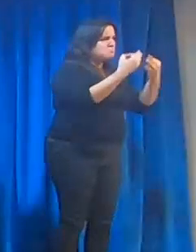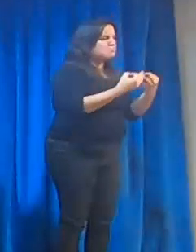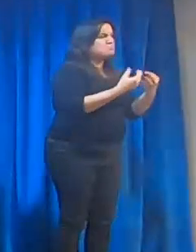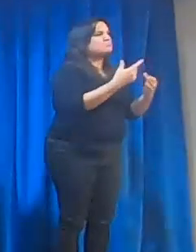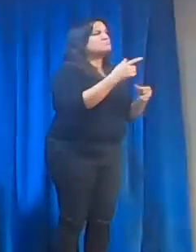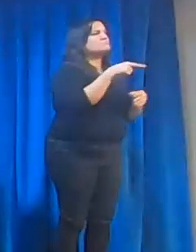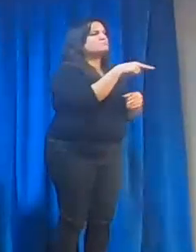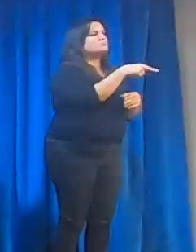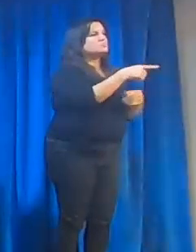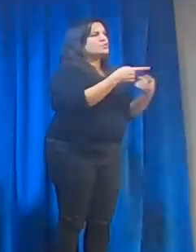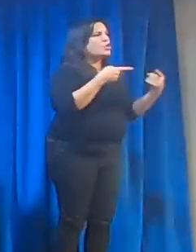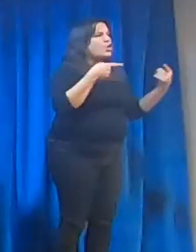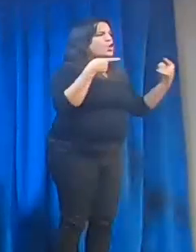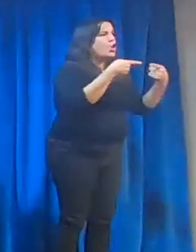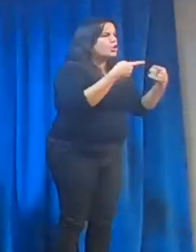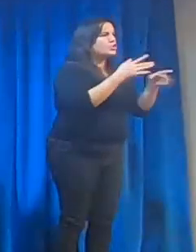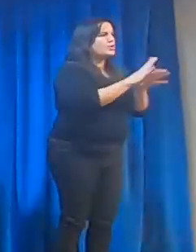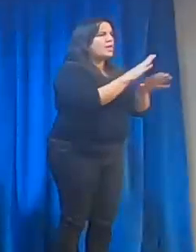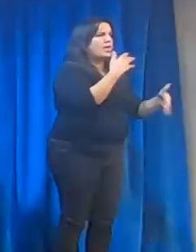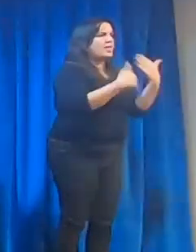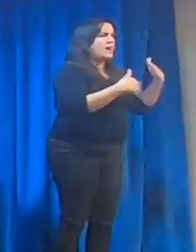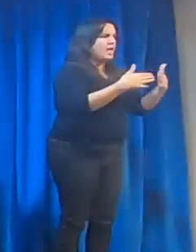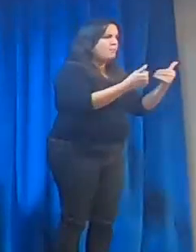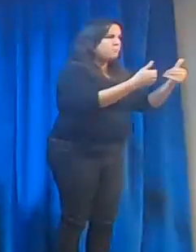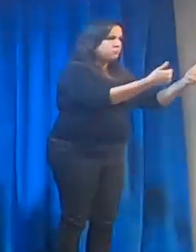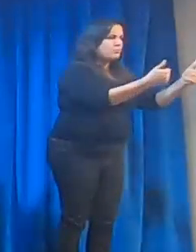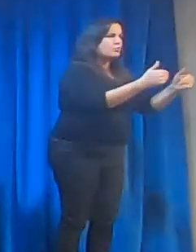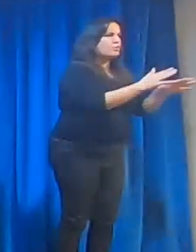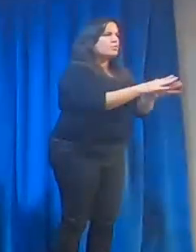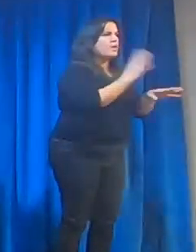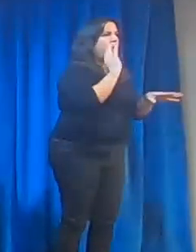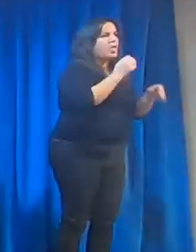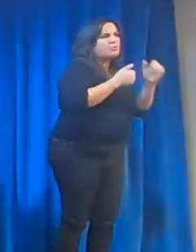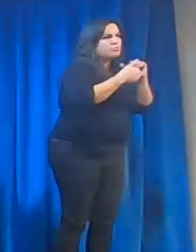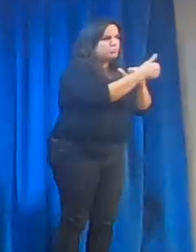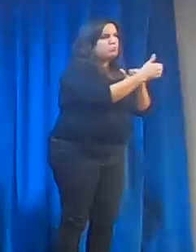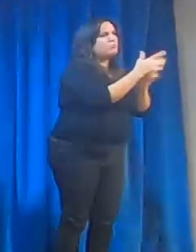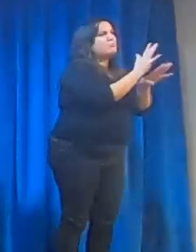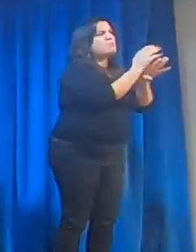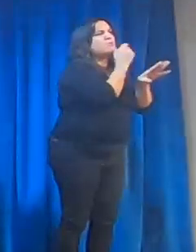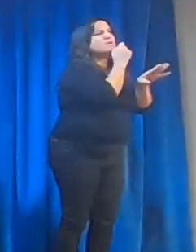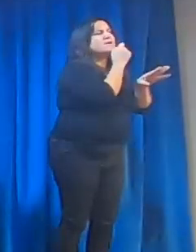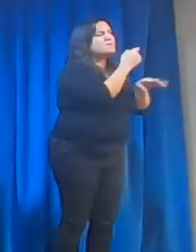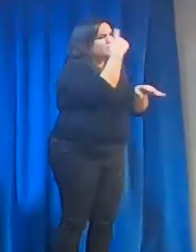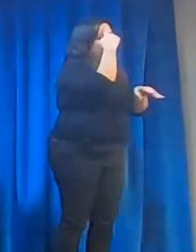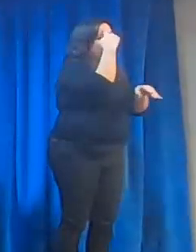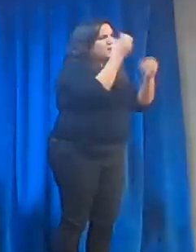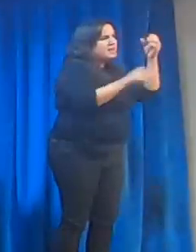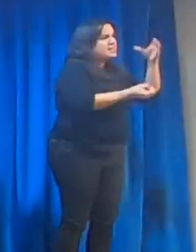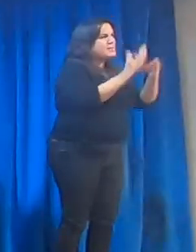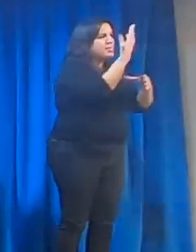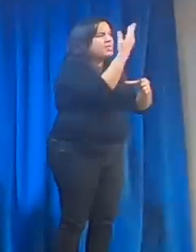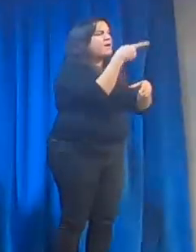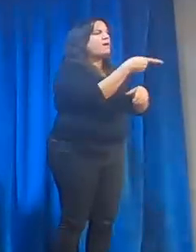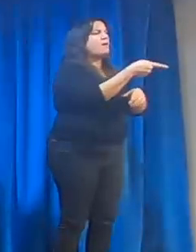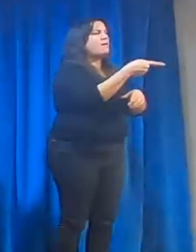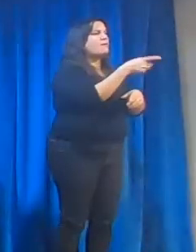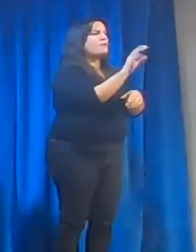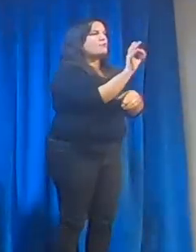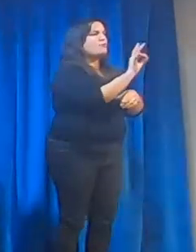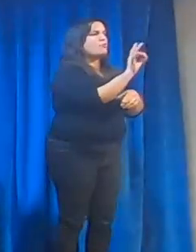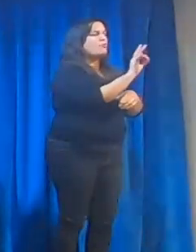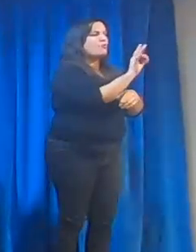en contra del apuro. La lógica de la eficiencia es la lógica ligada con la creatividad, es la lógica